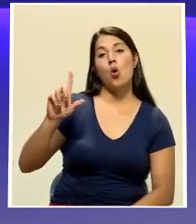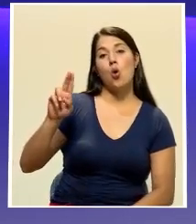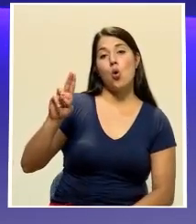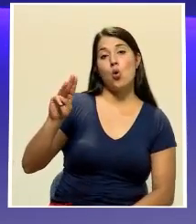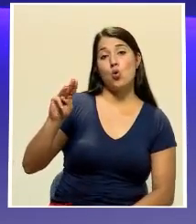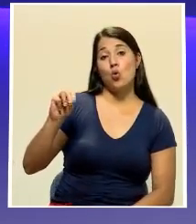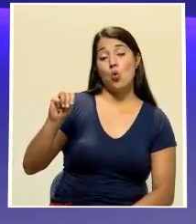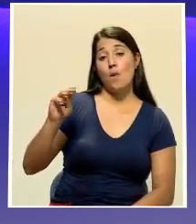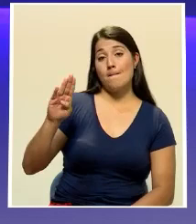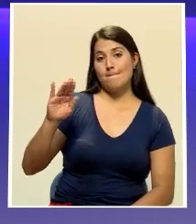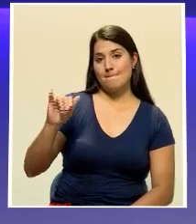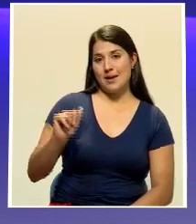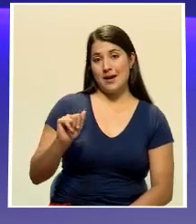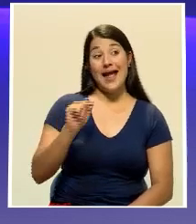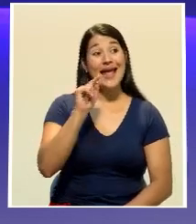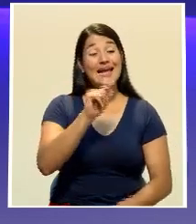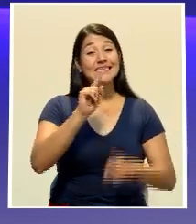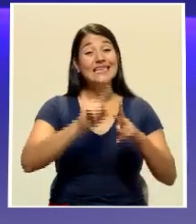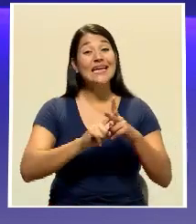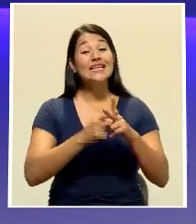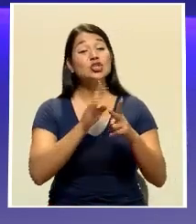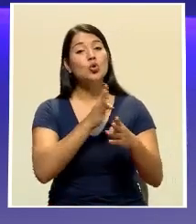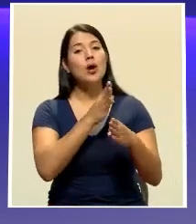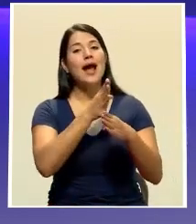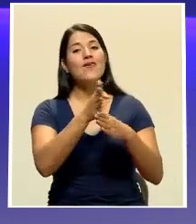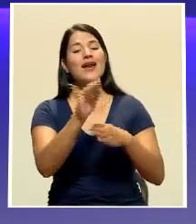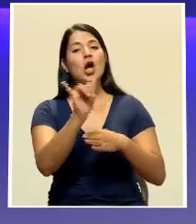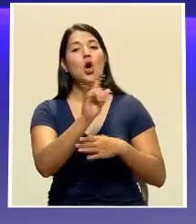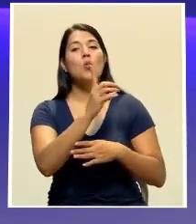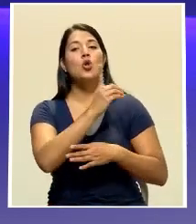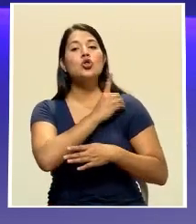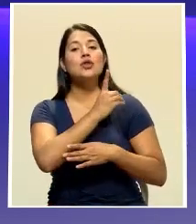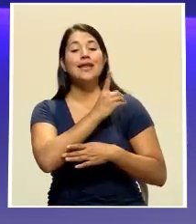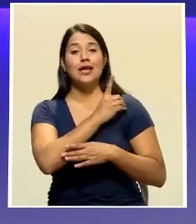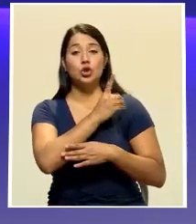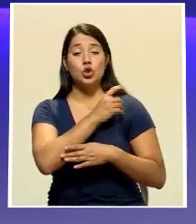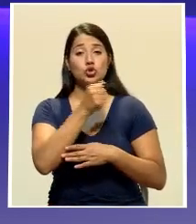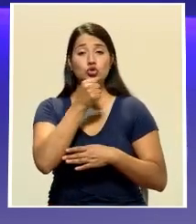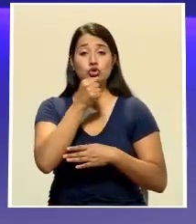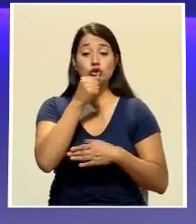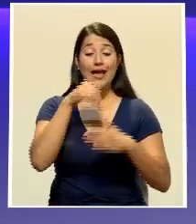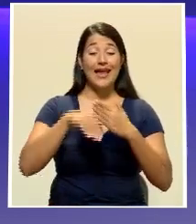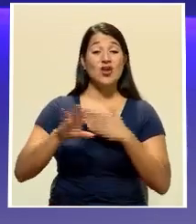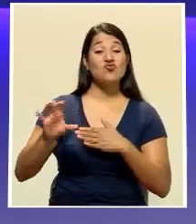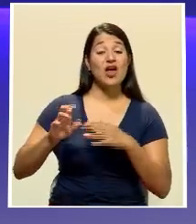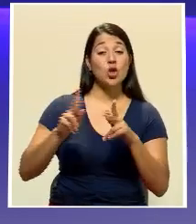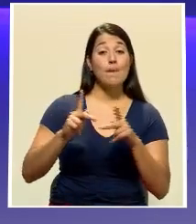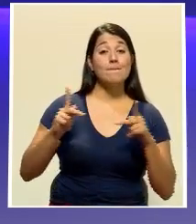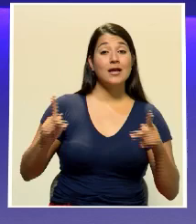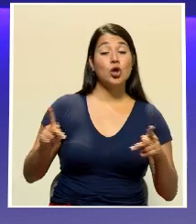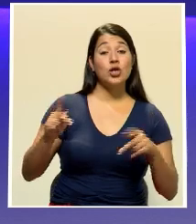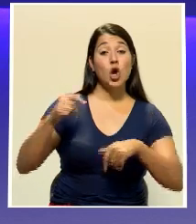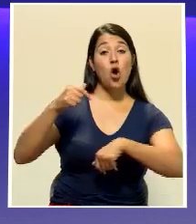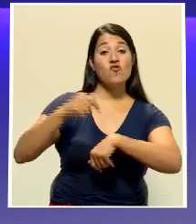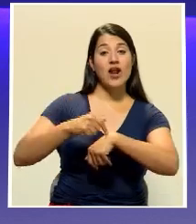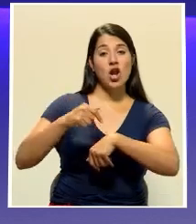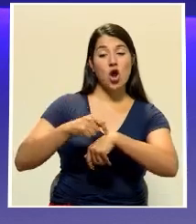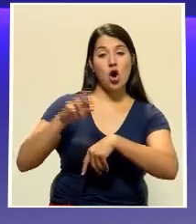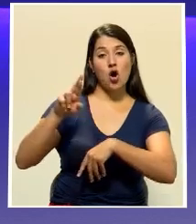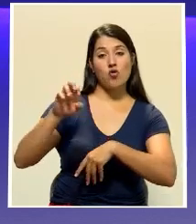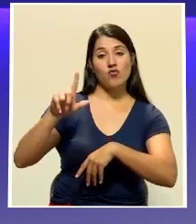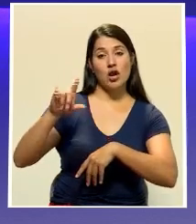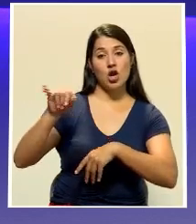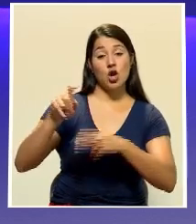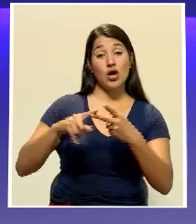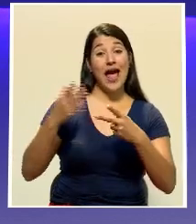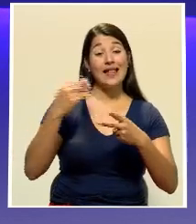Vilma inició su carrera como redactora parlamentaria de radioperiódicos Reloj, fue periodista de